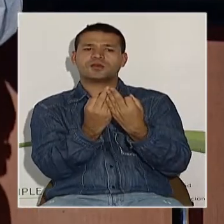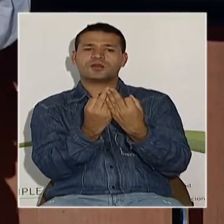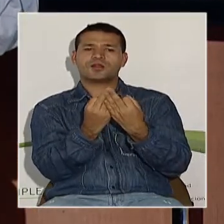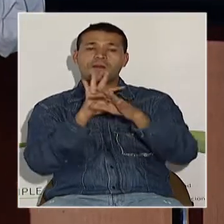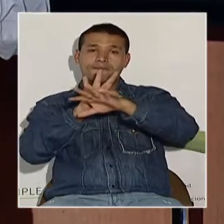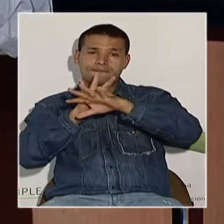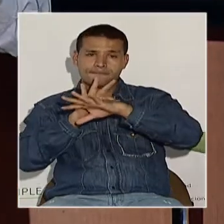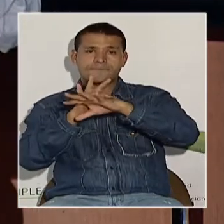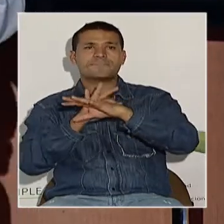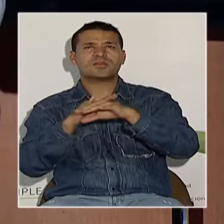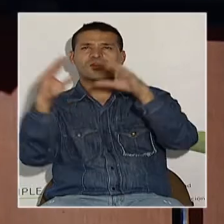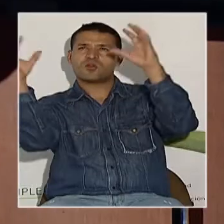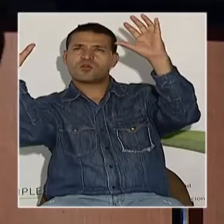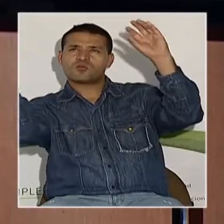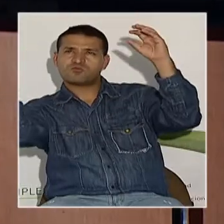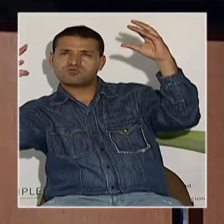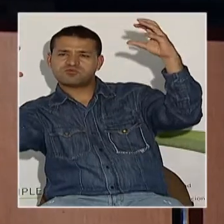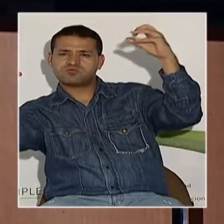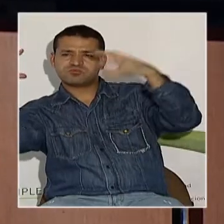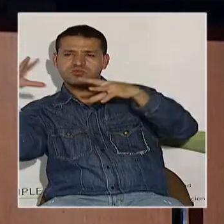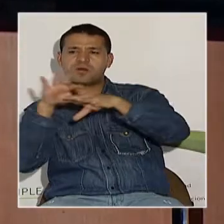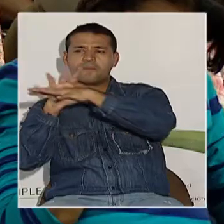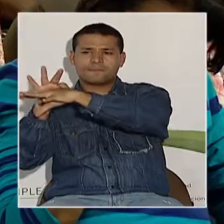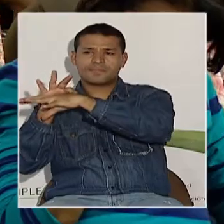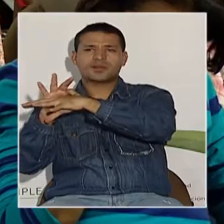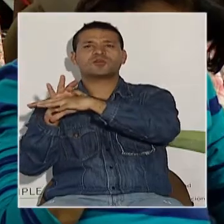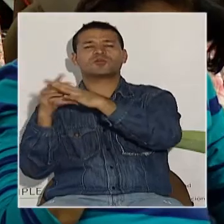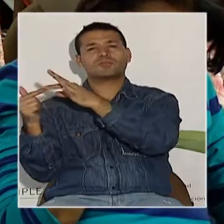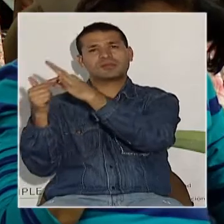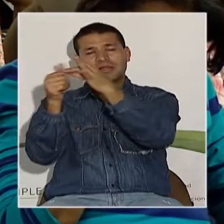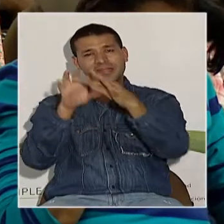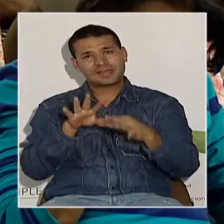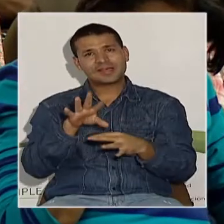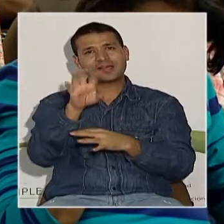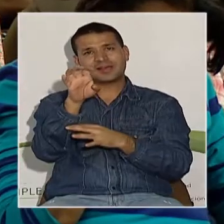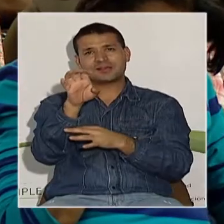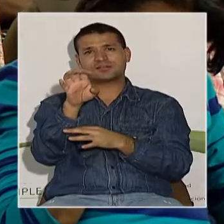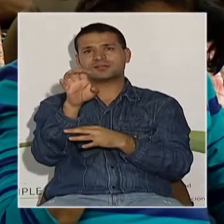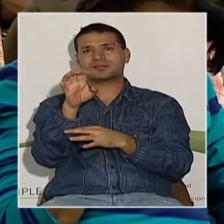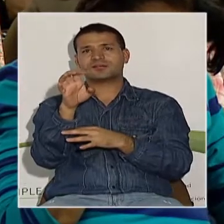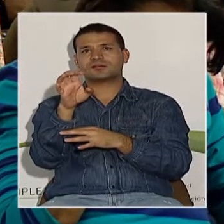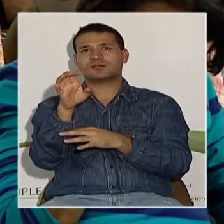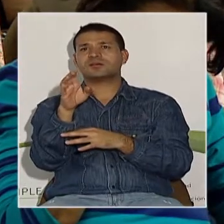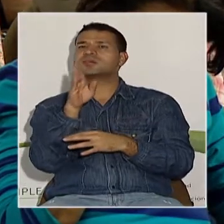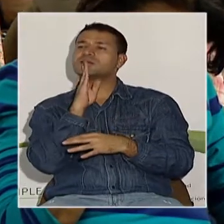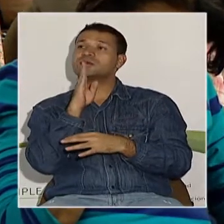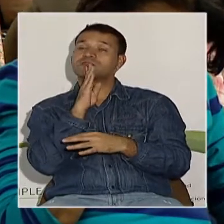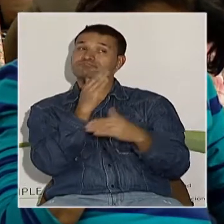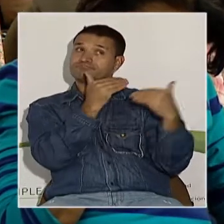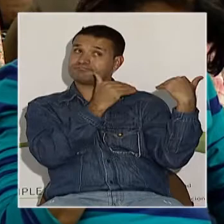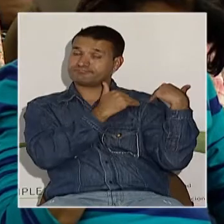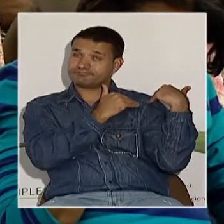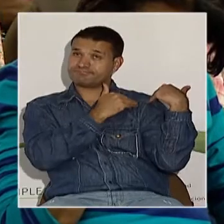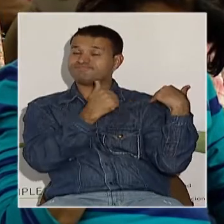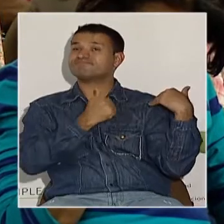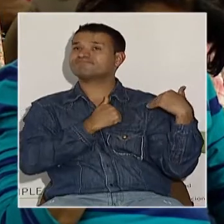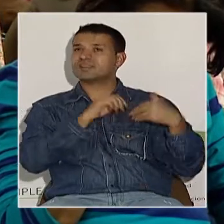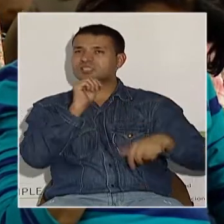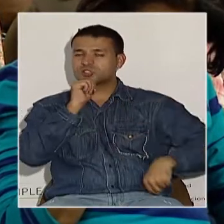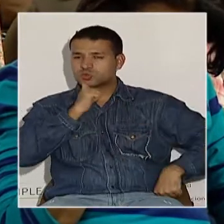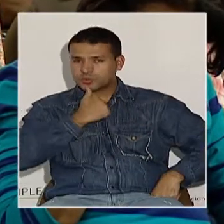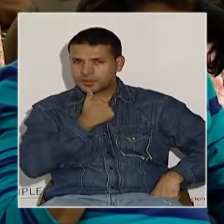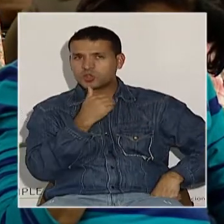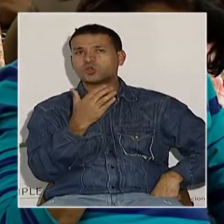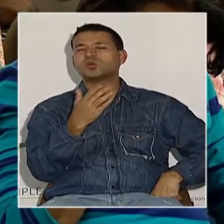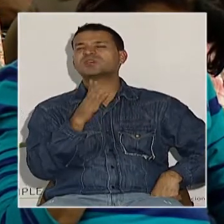médico oncólogo, algunas veces los paliativistas, pero ¿quién carga la cruz? ¿Quién carga la